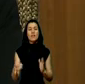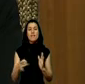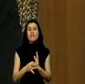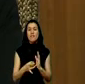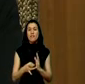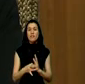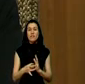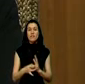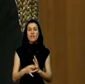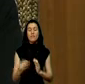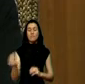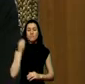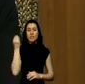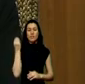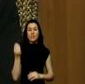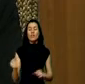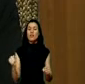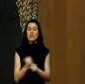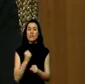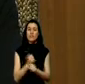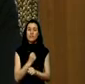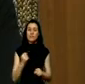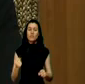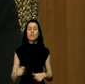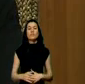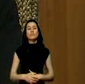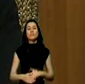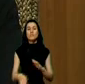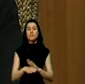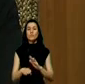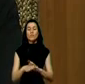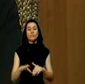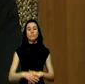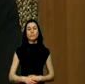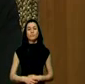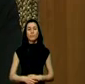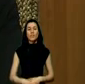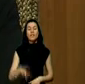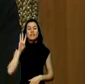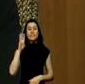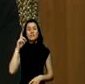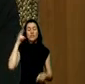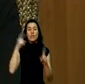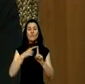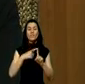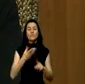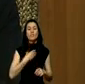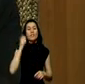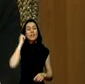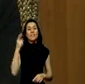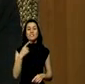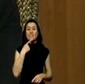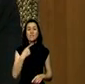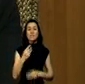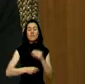y al mismo tiempo mantiene el empleo. Esas eran las tres premisas que la alcaldesa impuso desde un principio, que